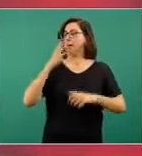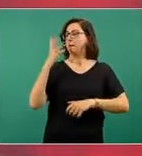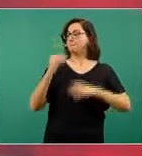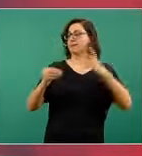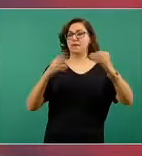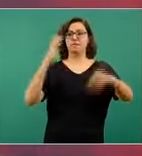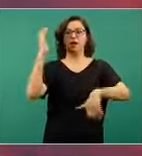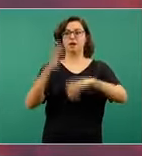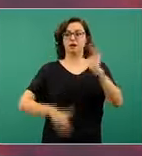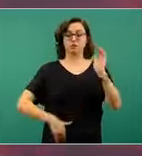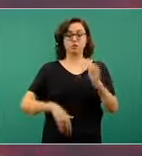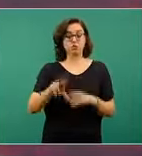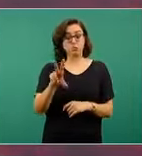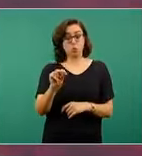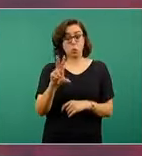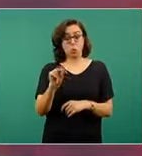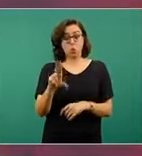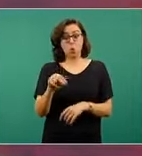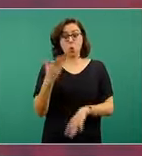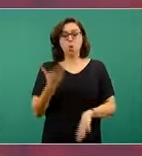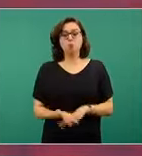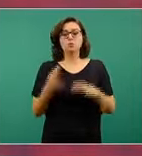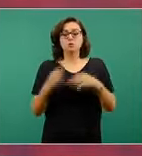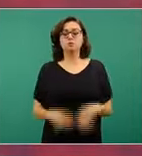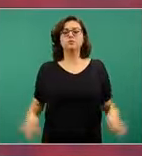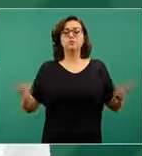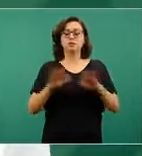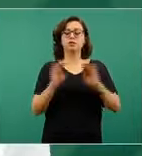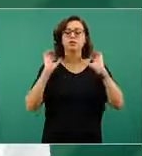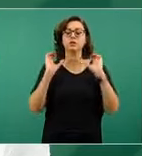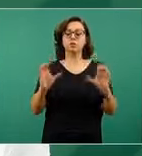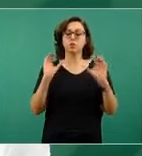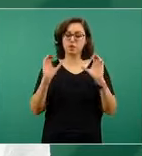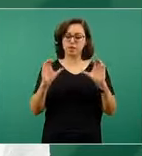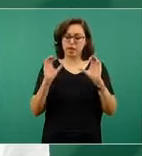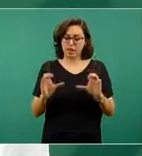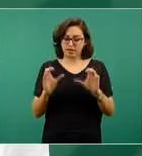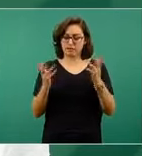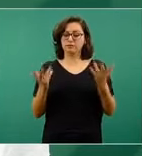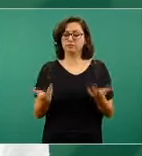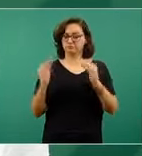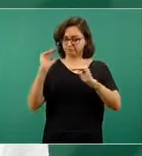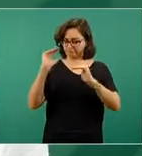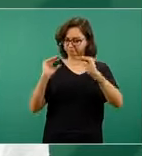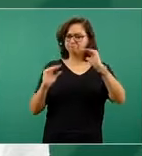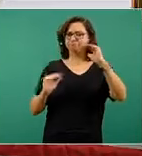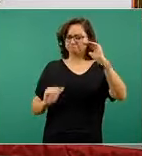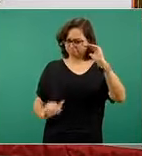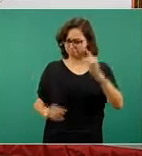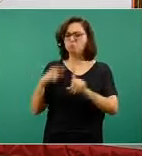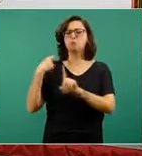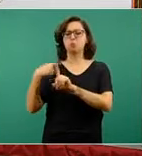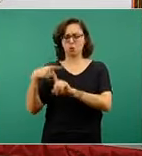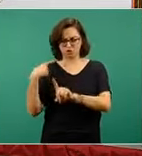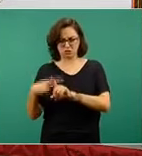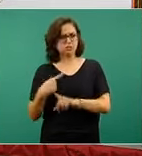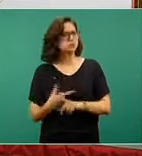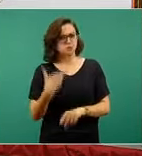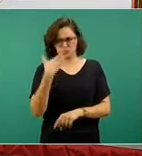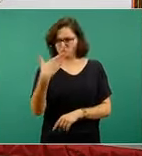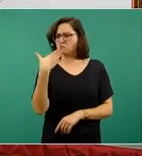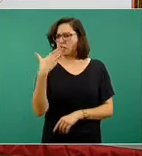cuidar ese balance, desde luego reconocer el aspecto positivo de que la tendencia de la epidemia en las 32